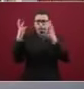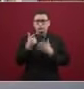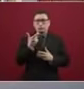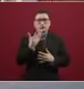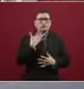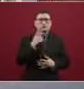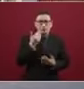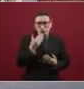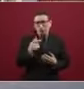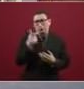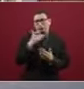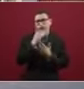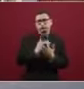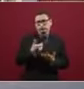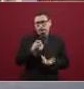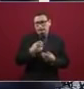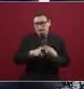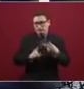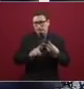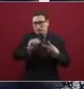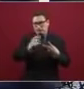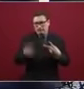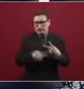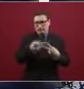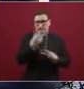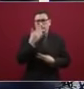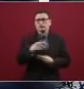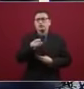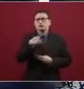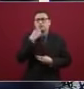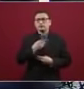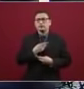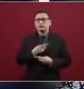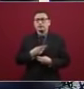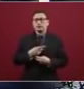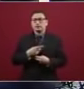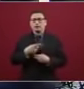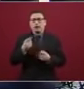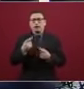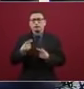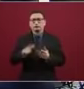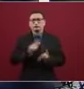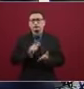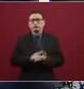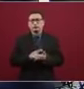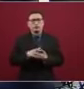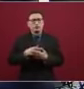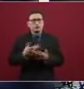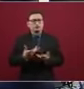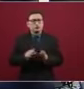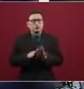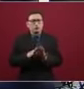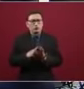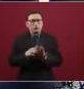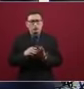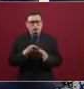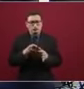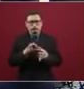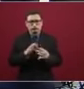segundo, ¿podría usted reiterarnos, ser muy puntual al respecto de estas leyes secundarias y los candados que